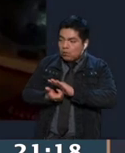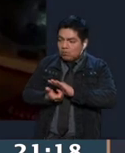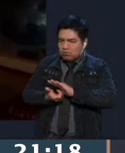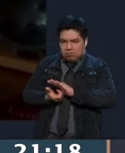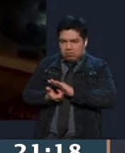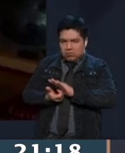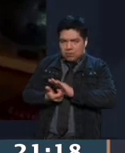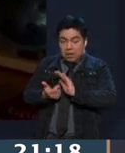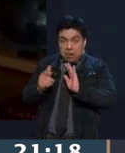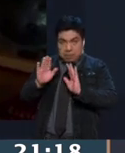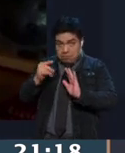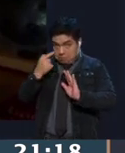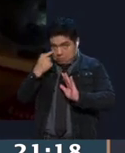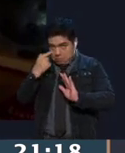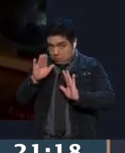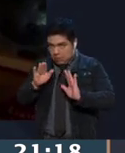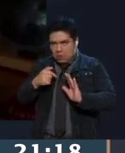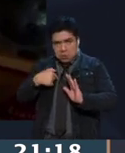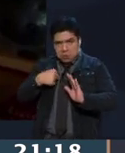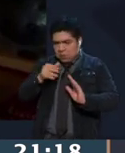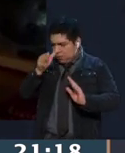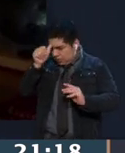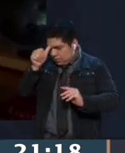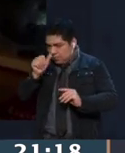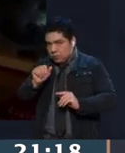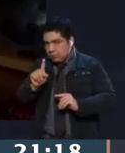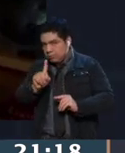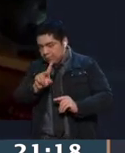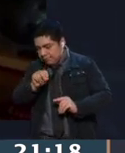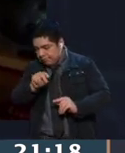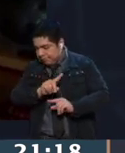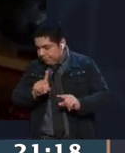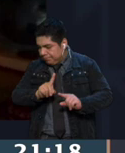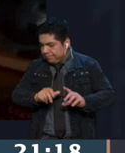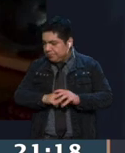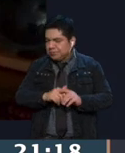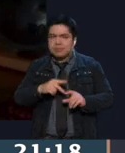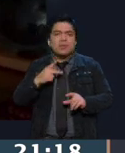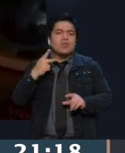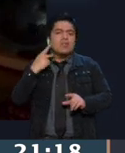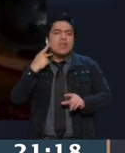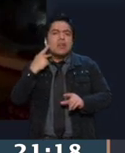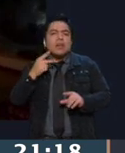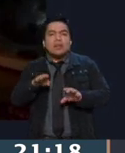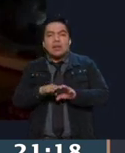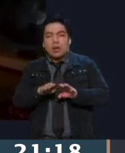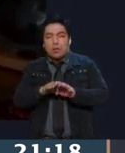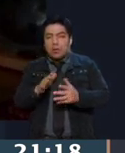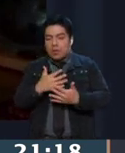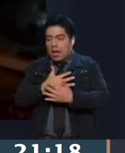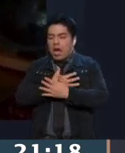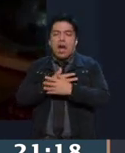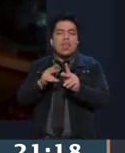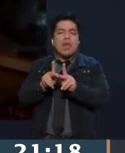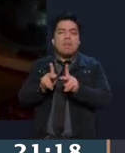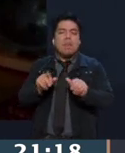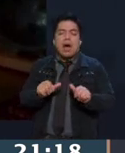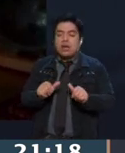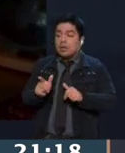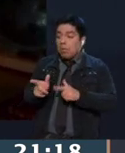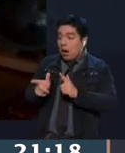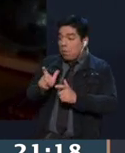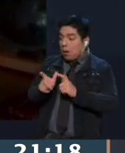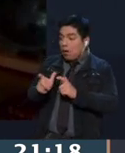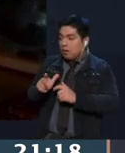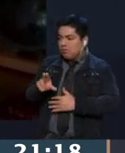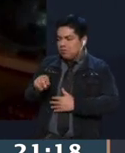Mira, yo no estoy de acuerdo con la política de abrazos y no balazos. Yo siempre he hablado sobre